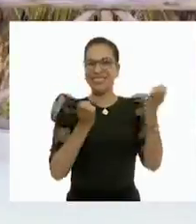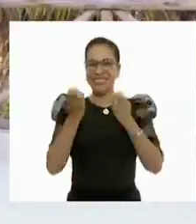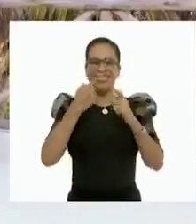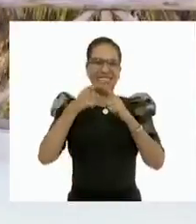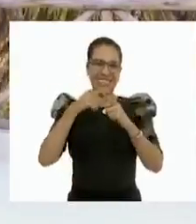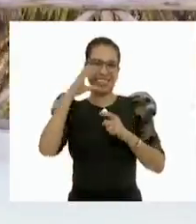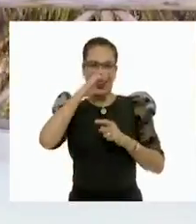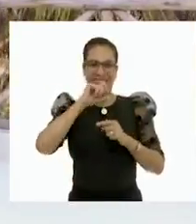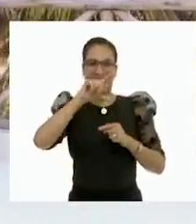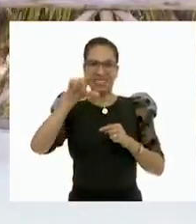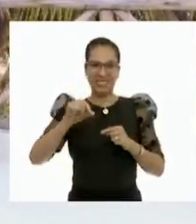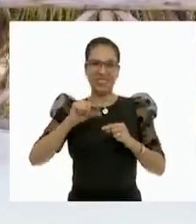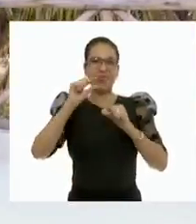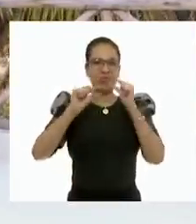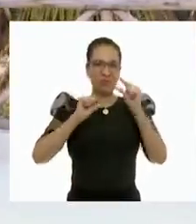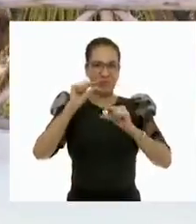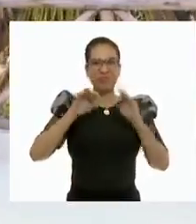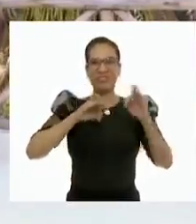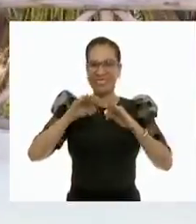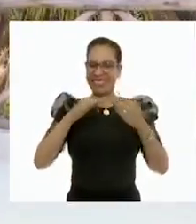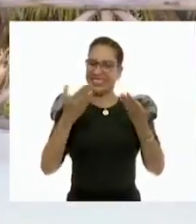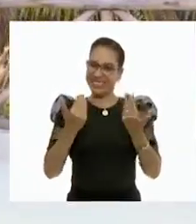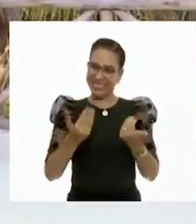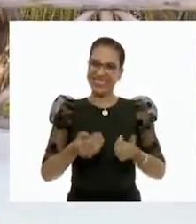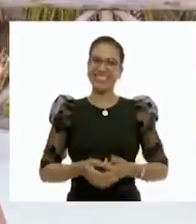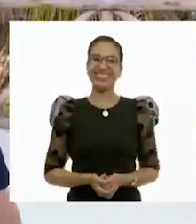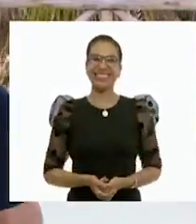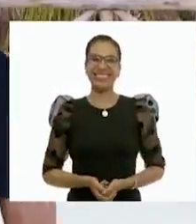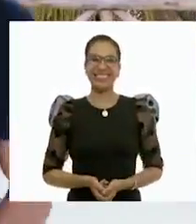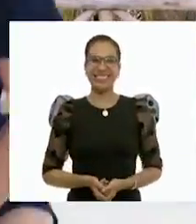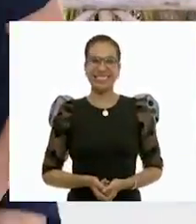después un poco de trabajo. ¡Acompáñenme!